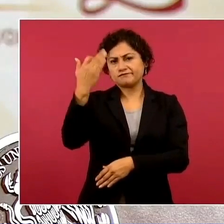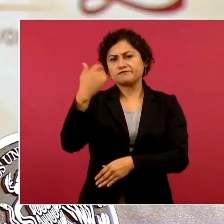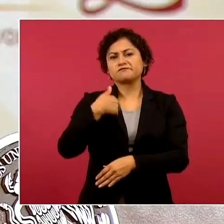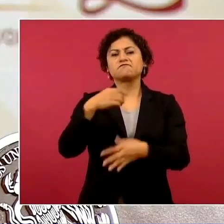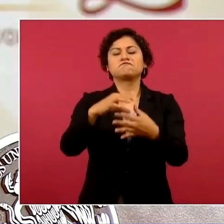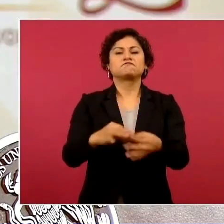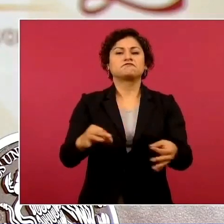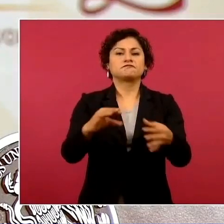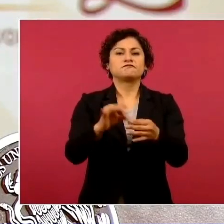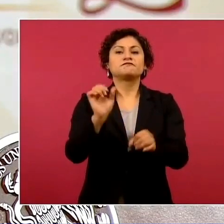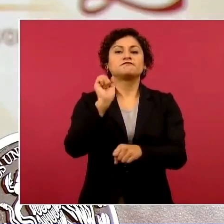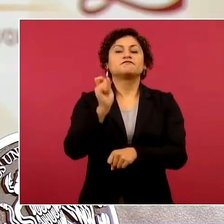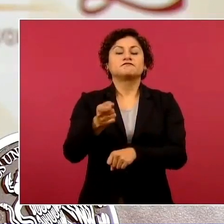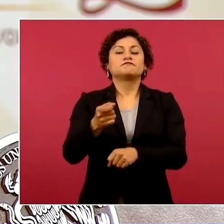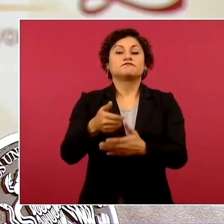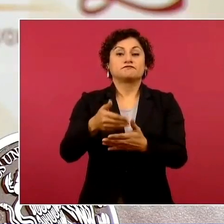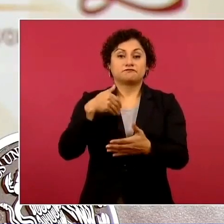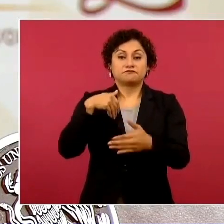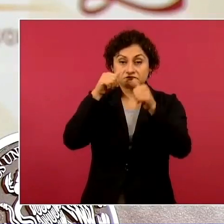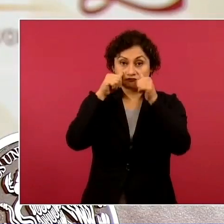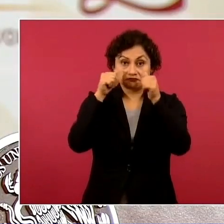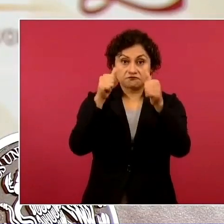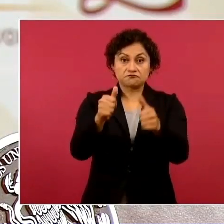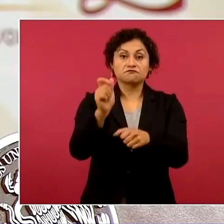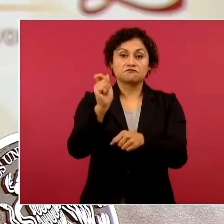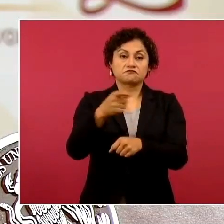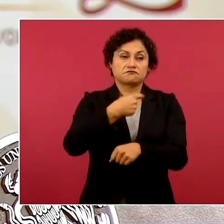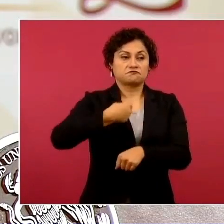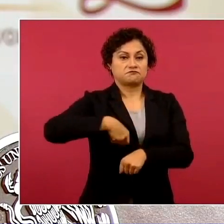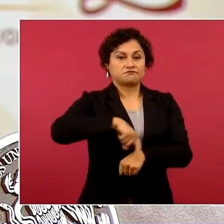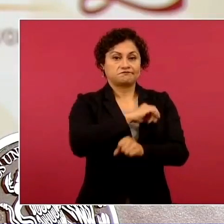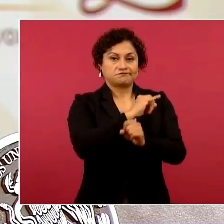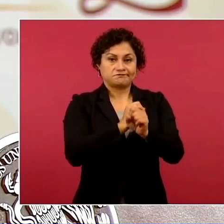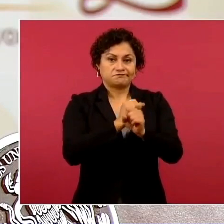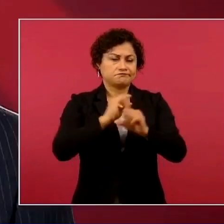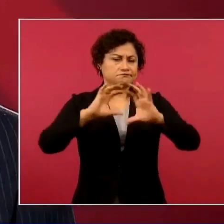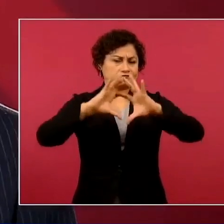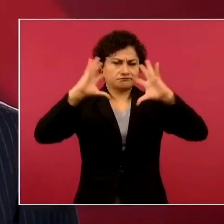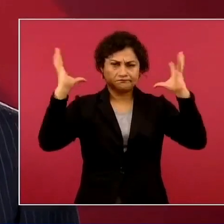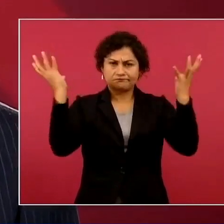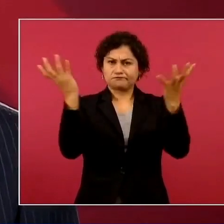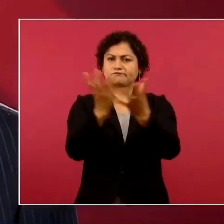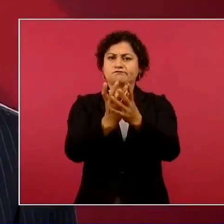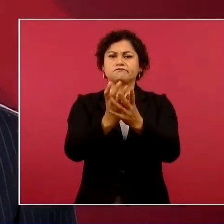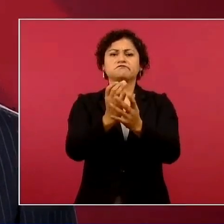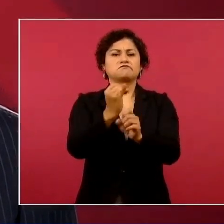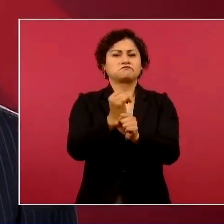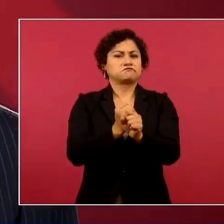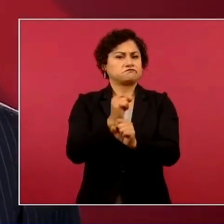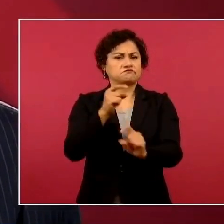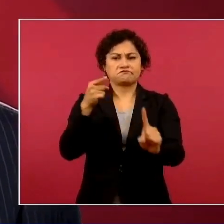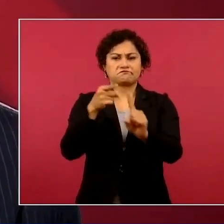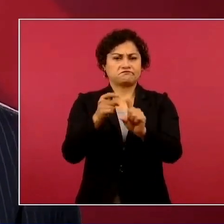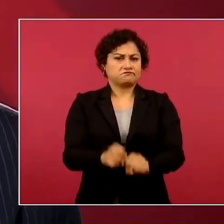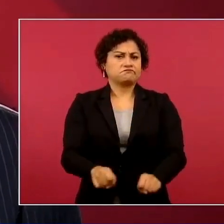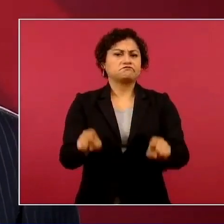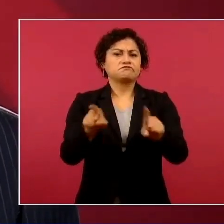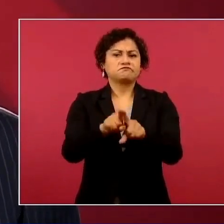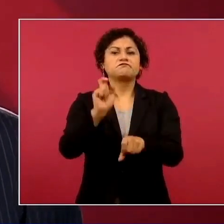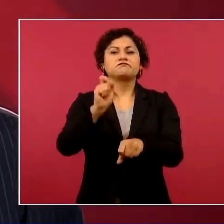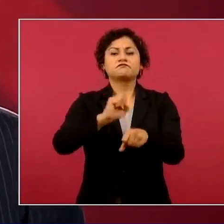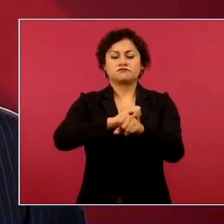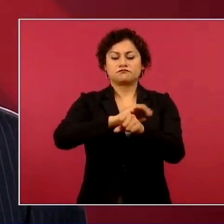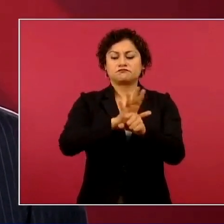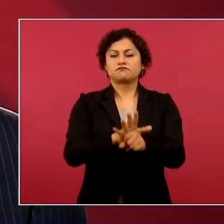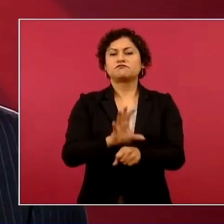más plausible en la comunidad científica global de salud es que COVID-19 progresivamente